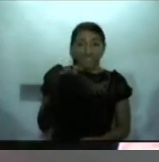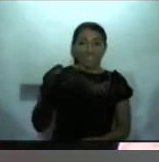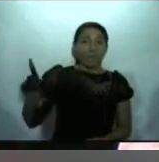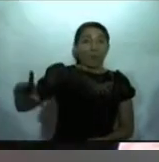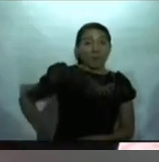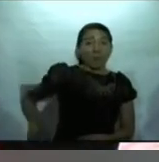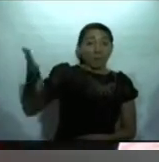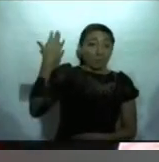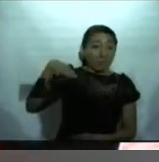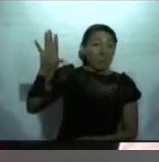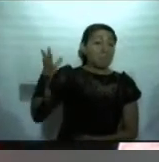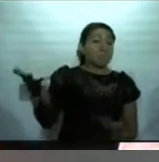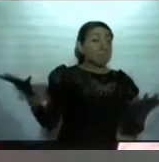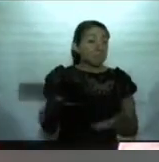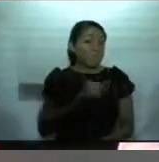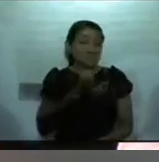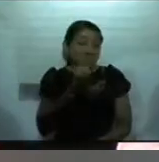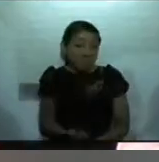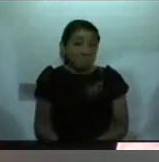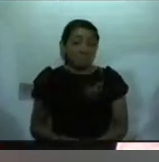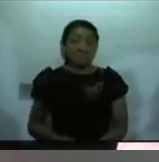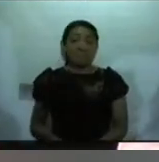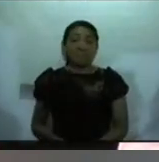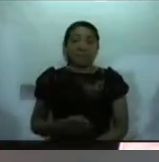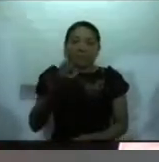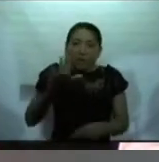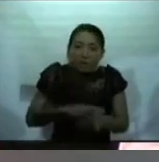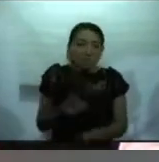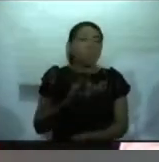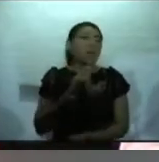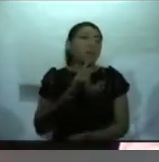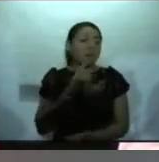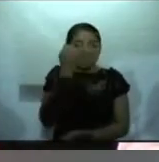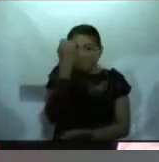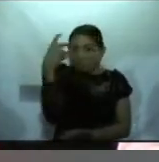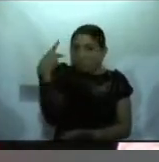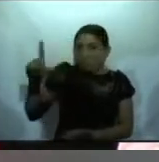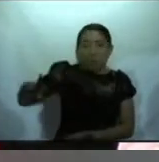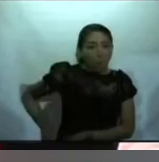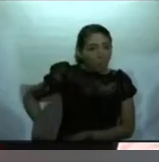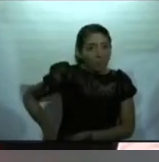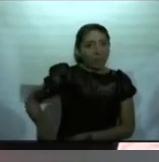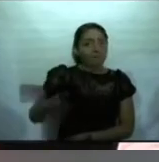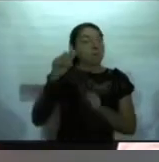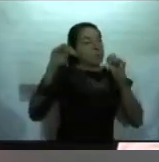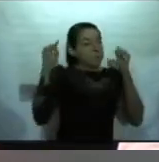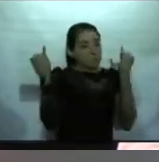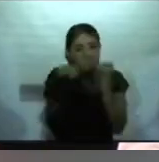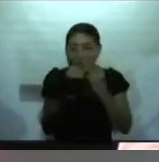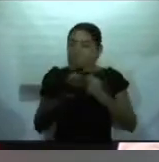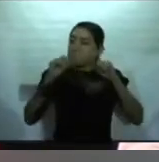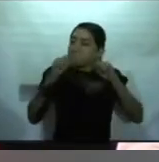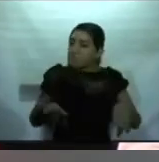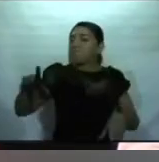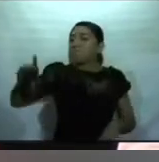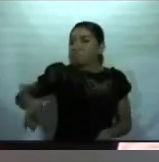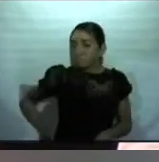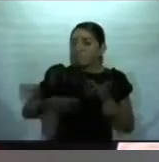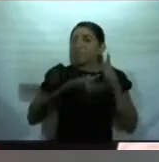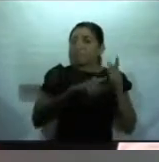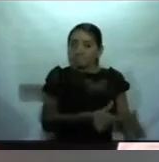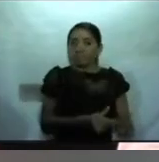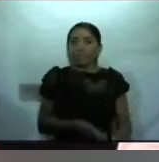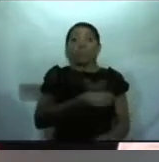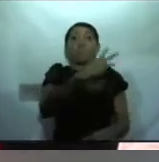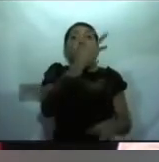del pasado. Vamos a gobernar igual. No puede haber gobierno rico con pueblo pobre. Y el